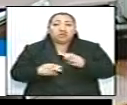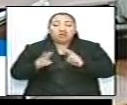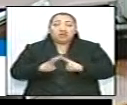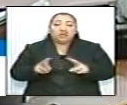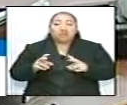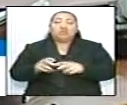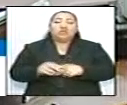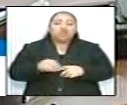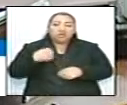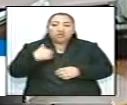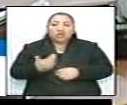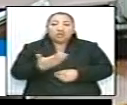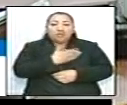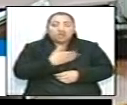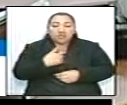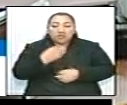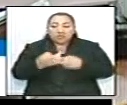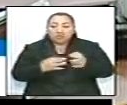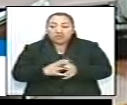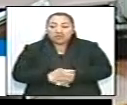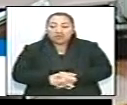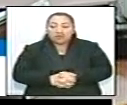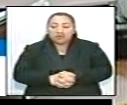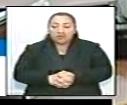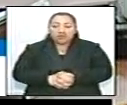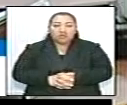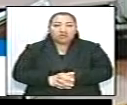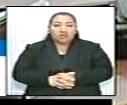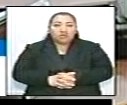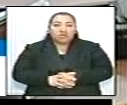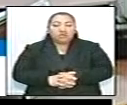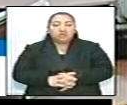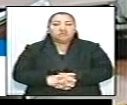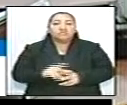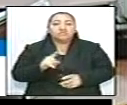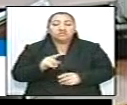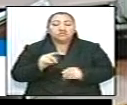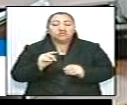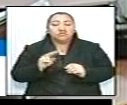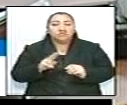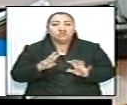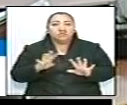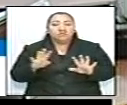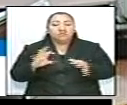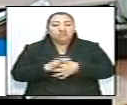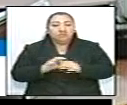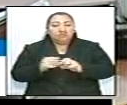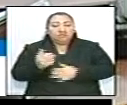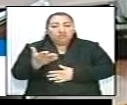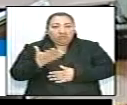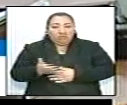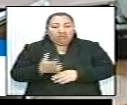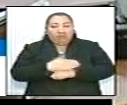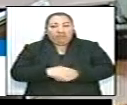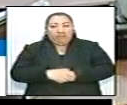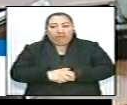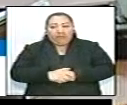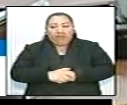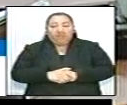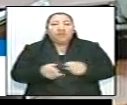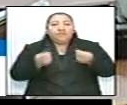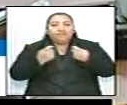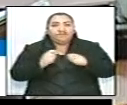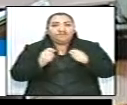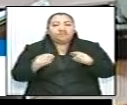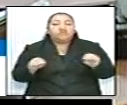terminar manifiesto que en el 19 de agosto también hemos solicitado el tratamiento